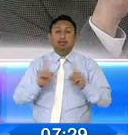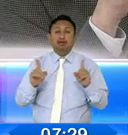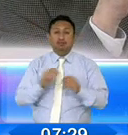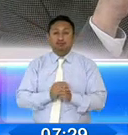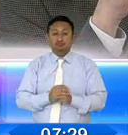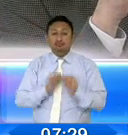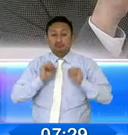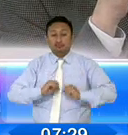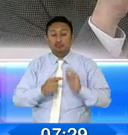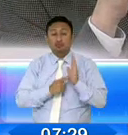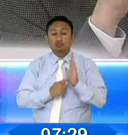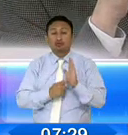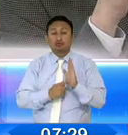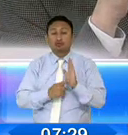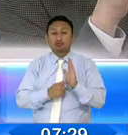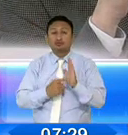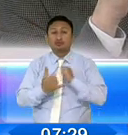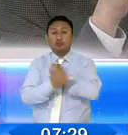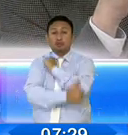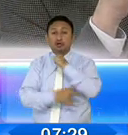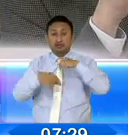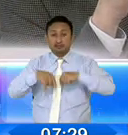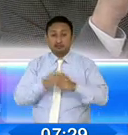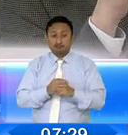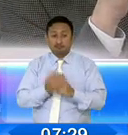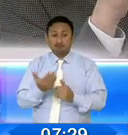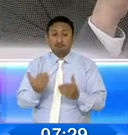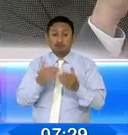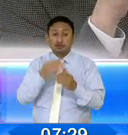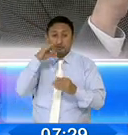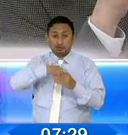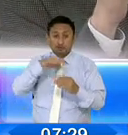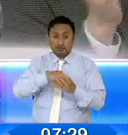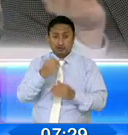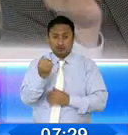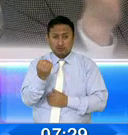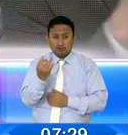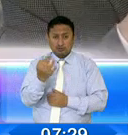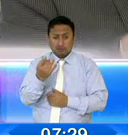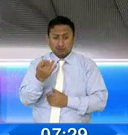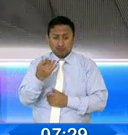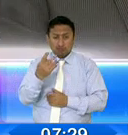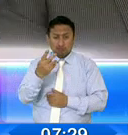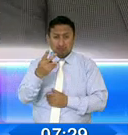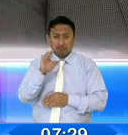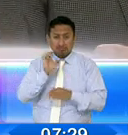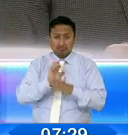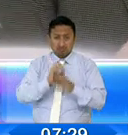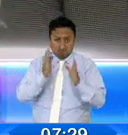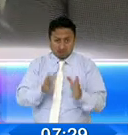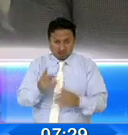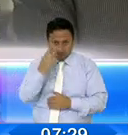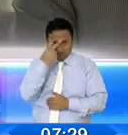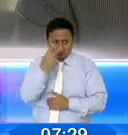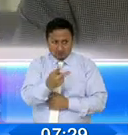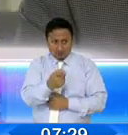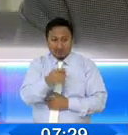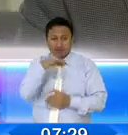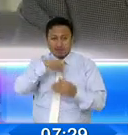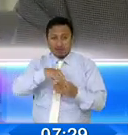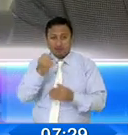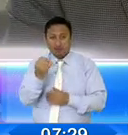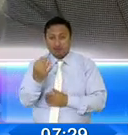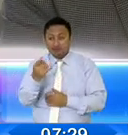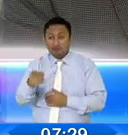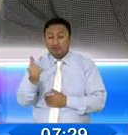país en el reconteo voto a voto. Eso es lo que pedimos, que el país conozca, que los ecuatorianos conozcan el conteo voto a voto y dónde estuvo la falla,